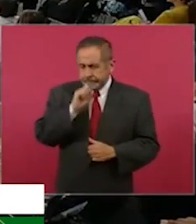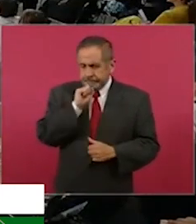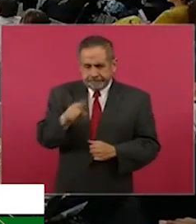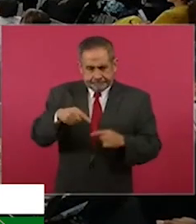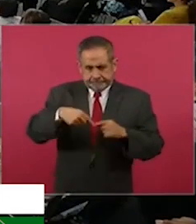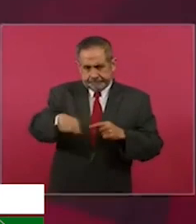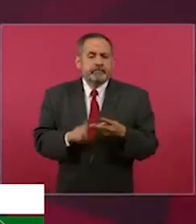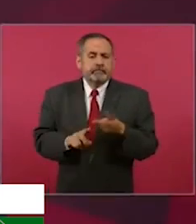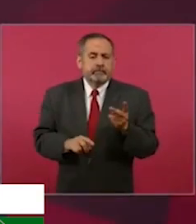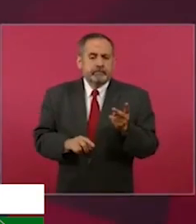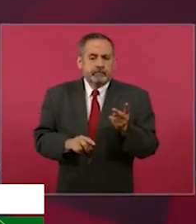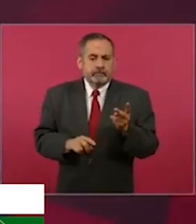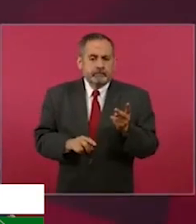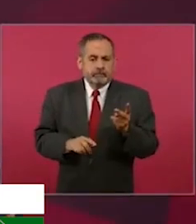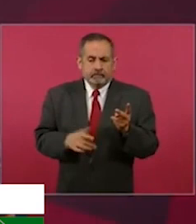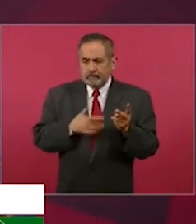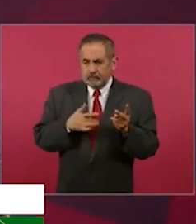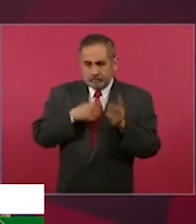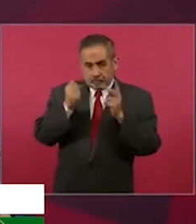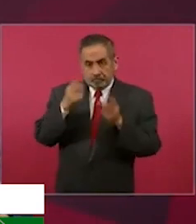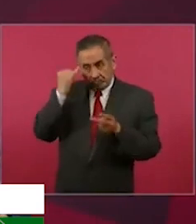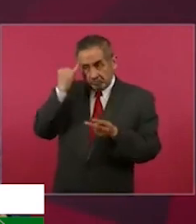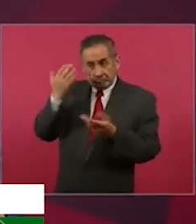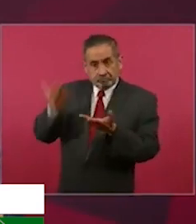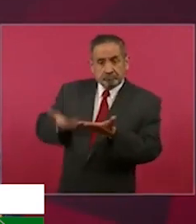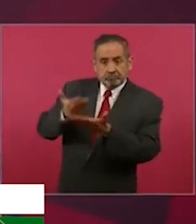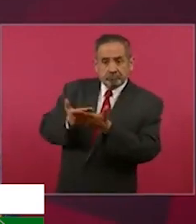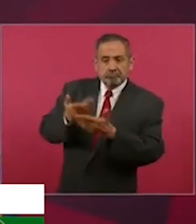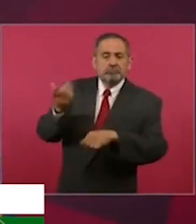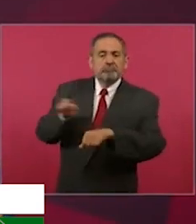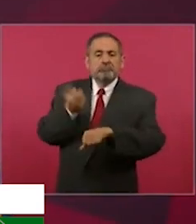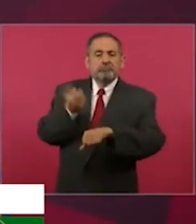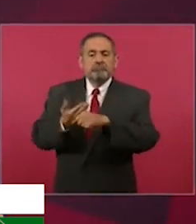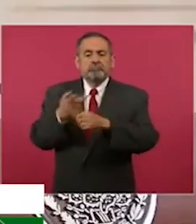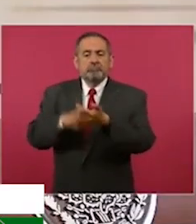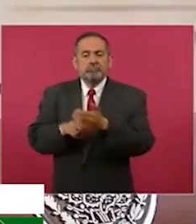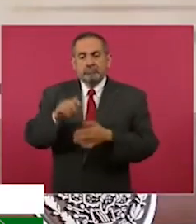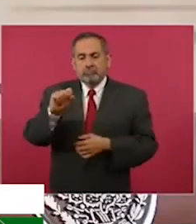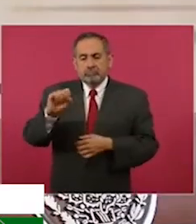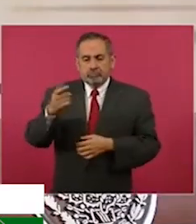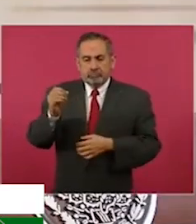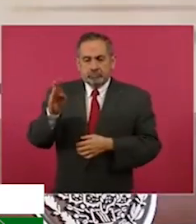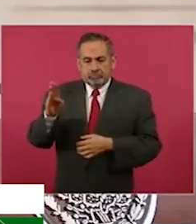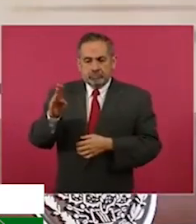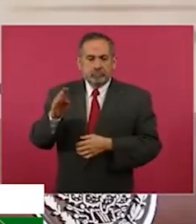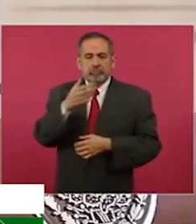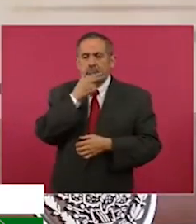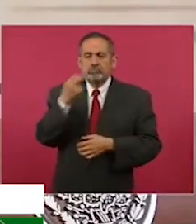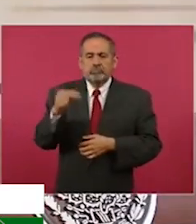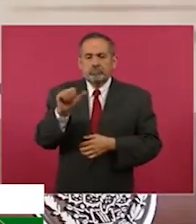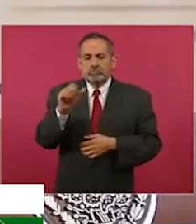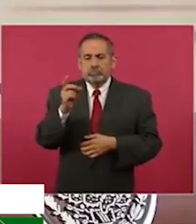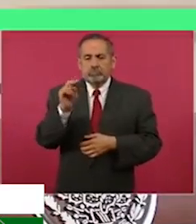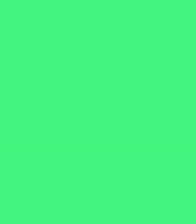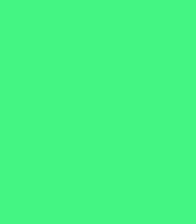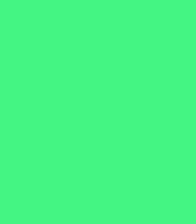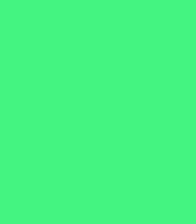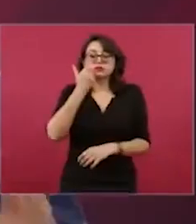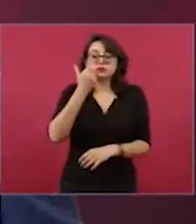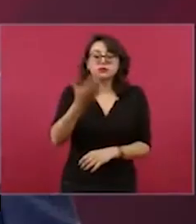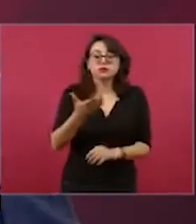esta semana seguramente va a presentar su renuncia el secretario de Gobernación, Adán Augusto López